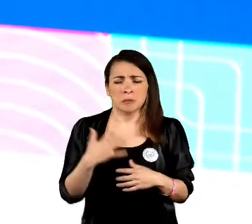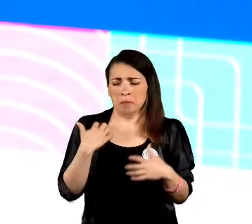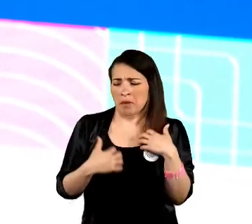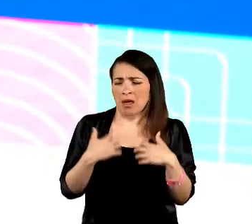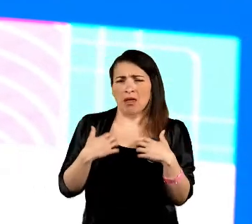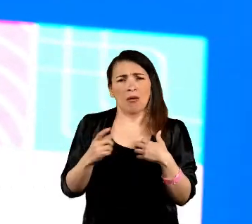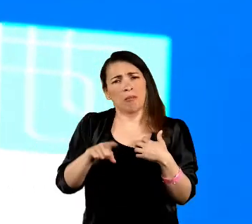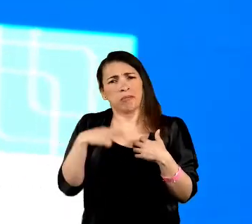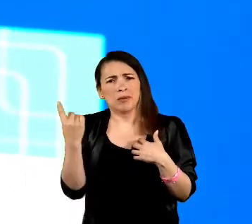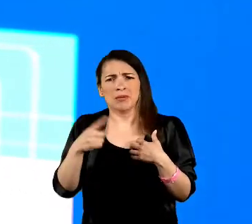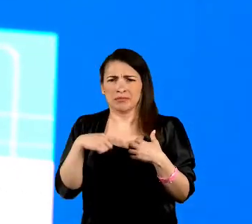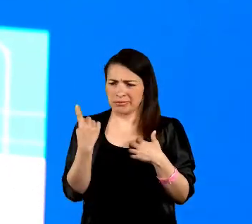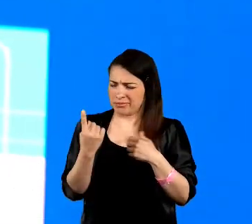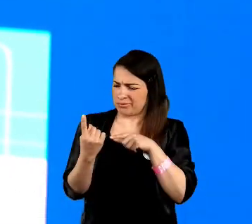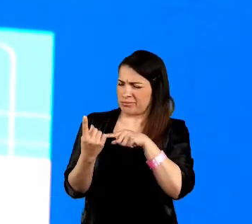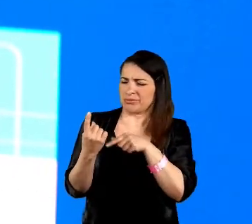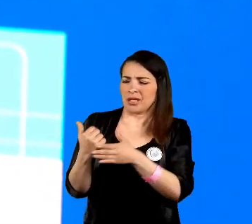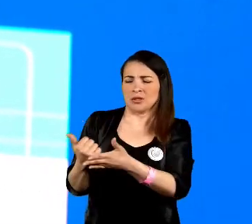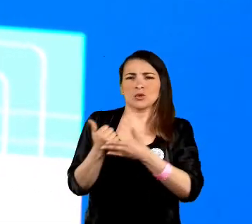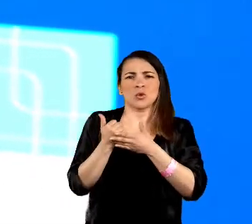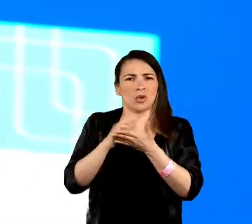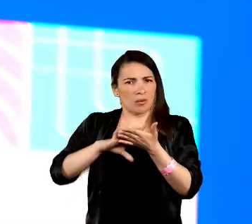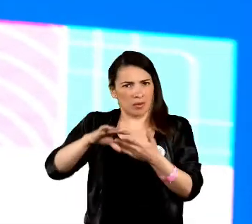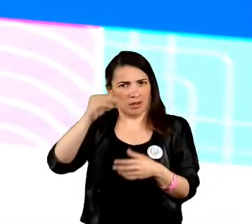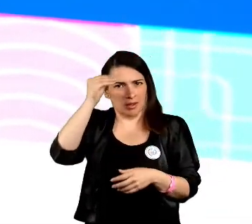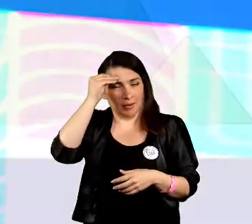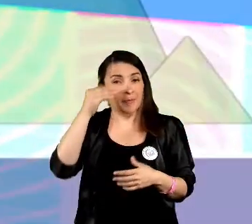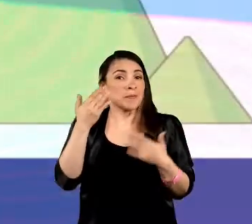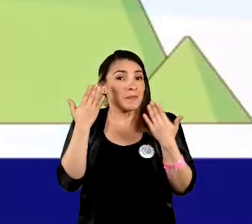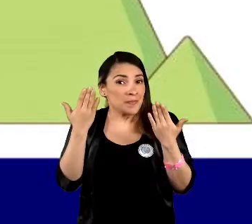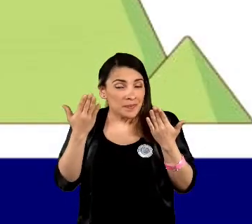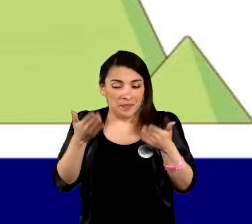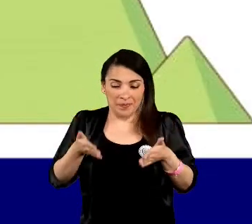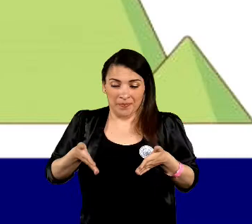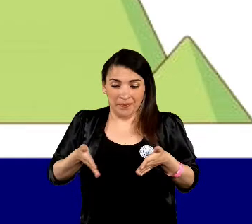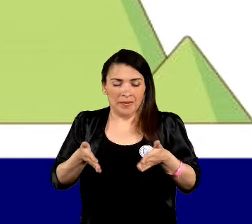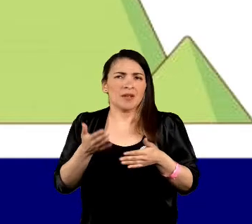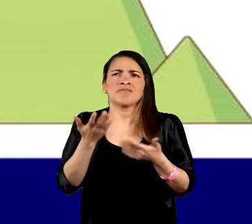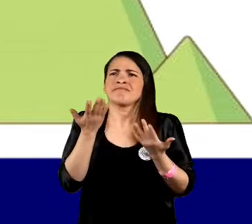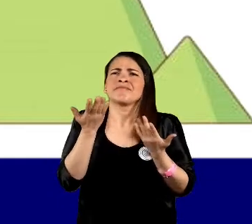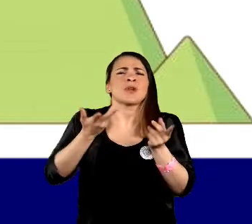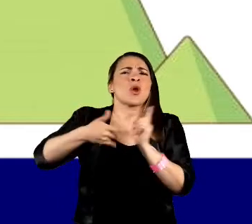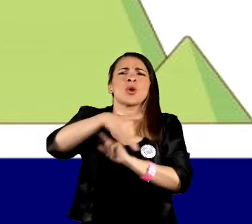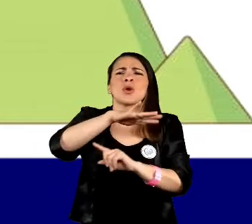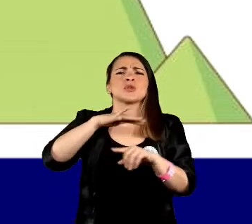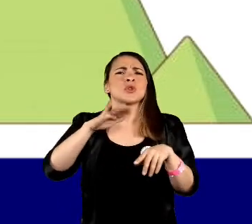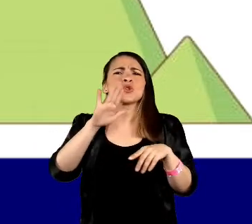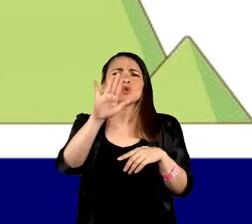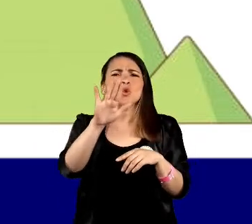se aprende y cómo es el camino emprendedor en videojuego en fintech en lo que sea